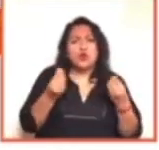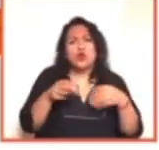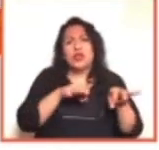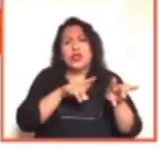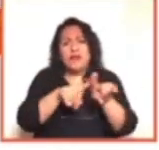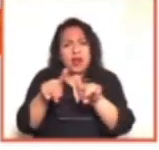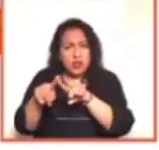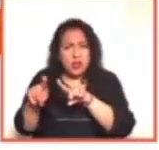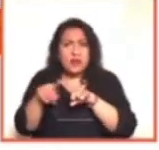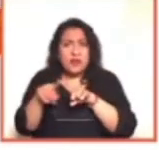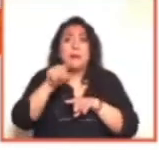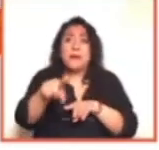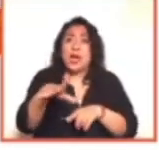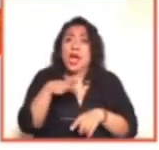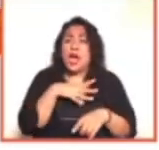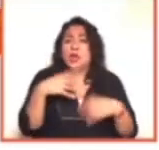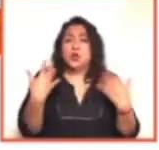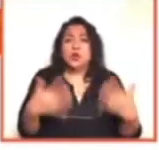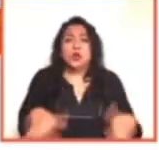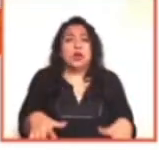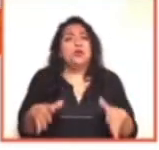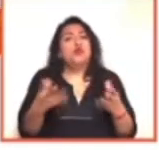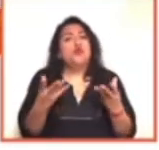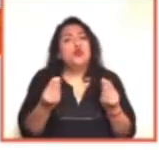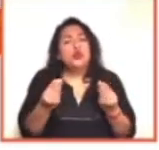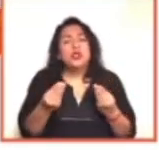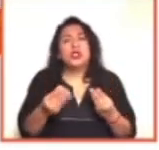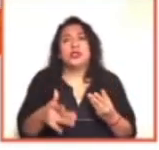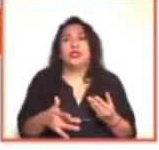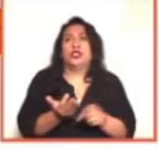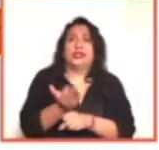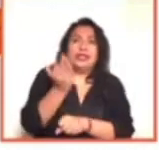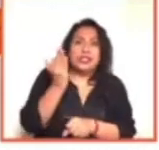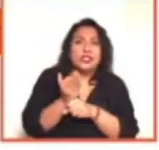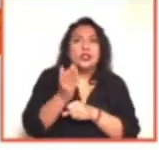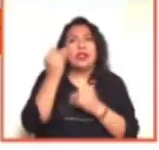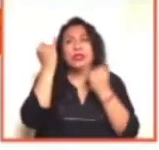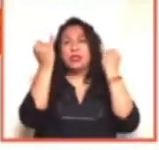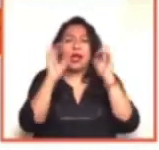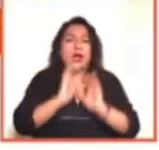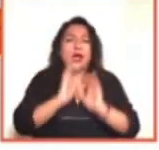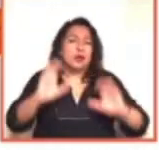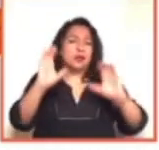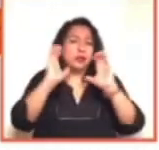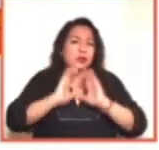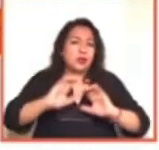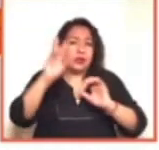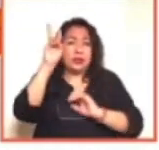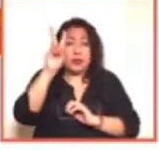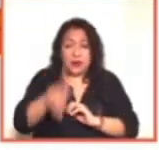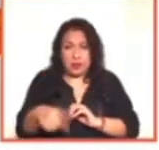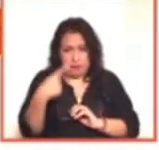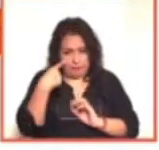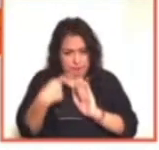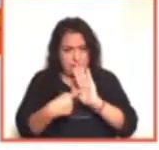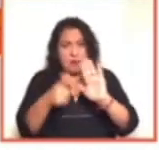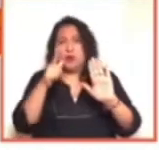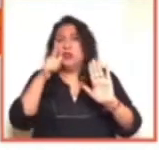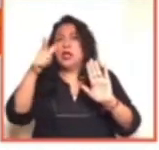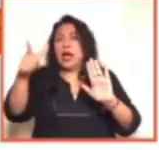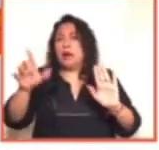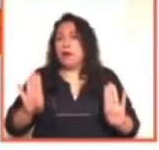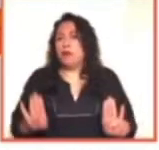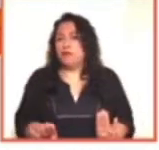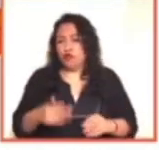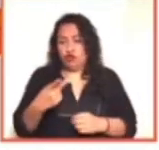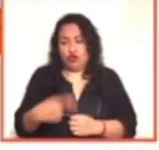esto, aunado su gran inspiración, a su sentido del humor, lo hizo crear canciones que realmente retratan el alma, la personalidad